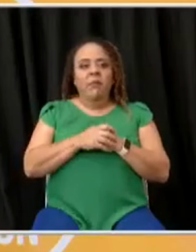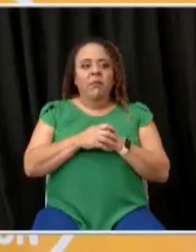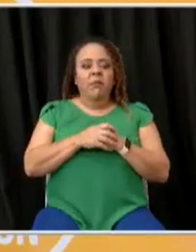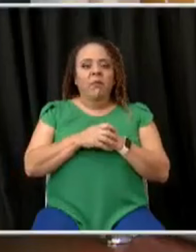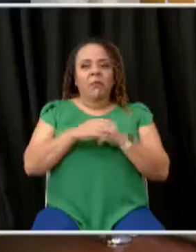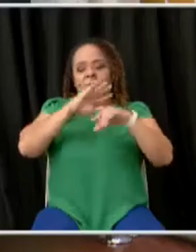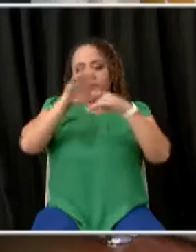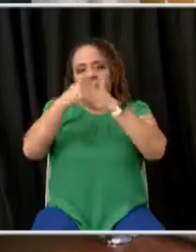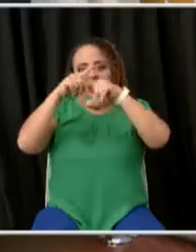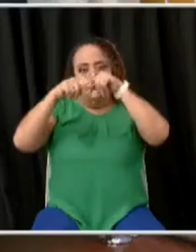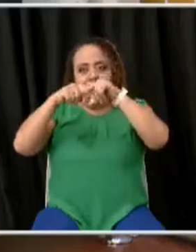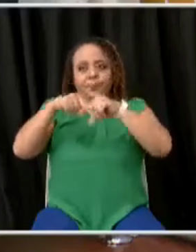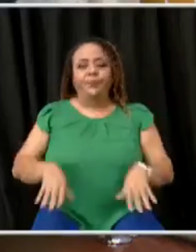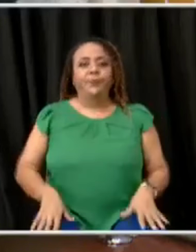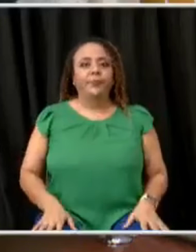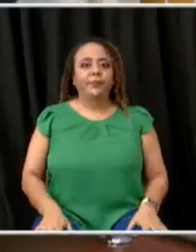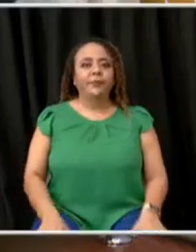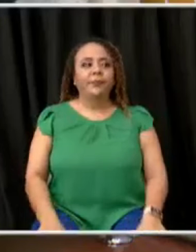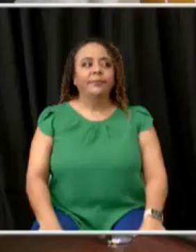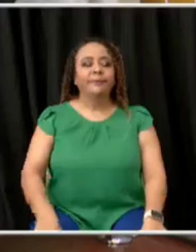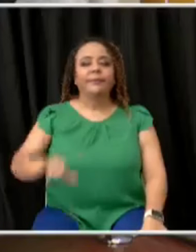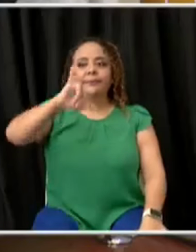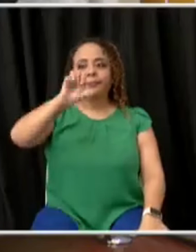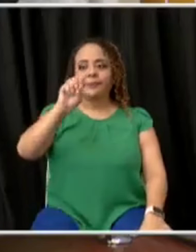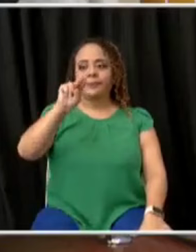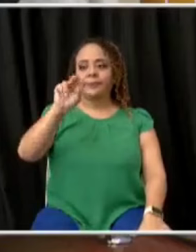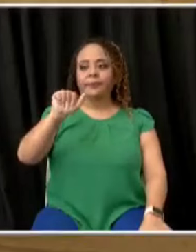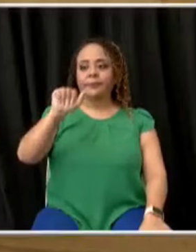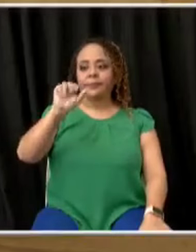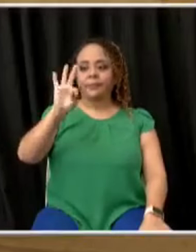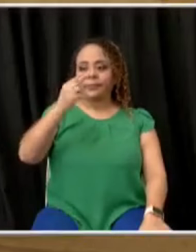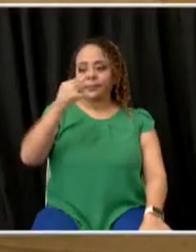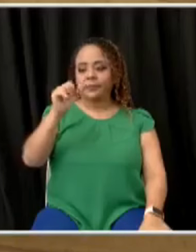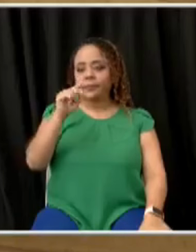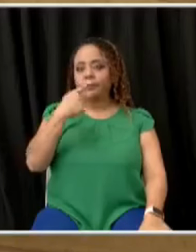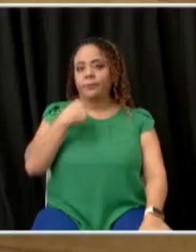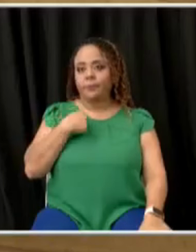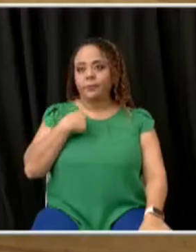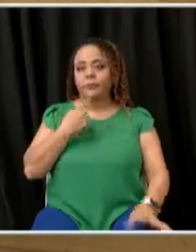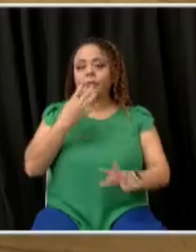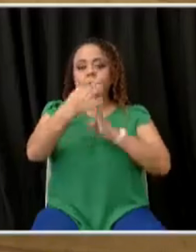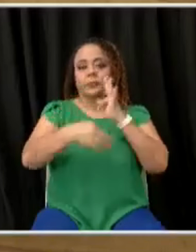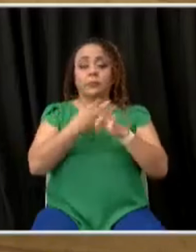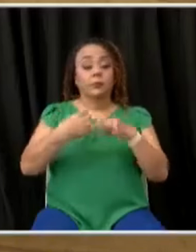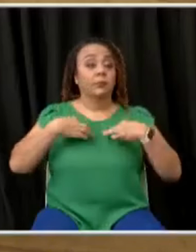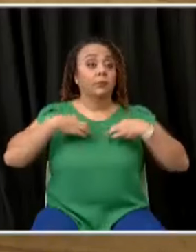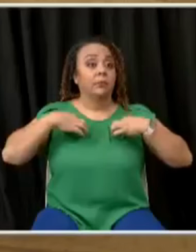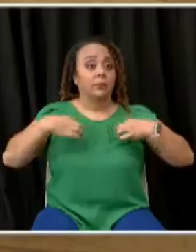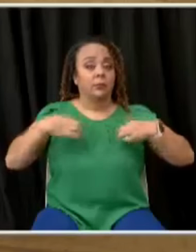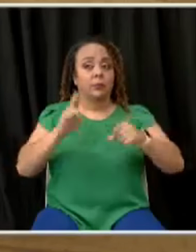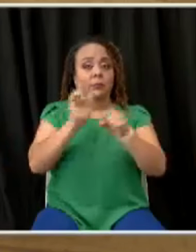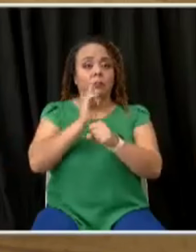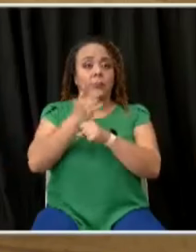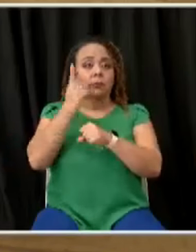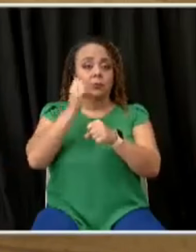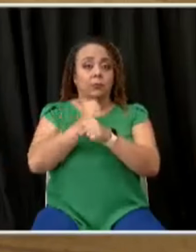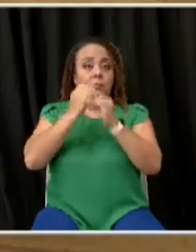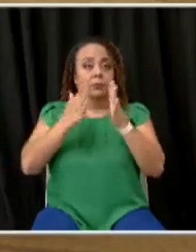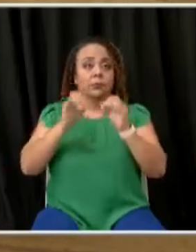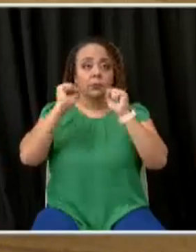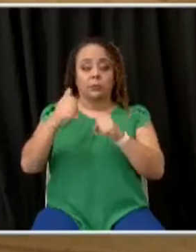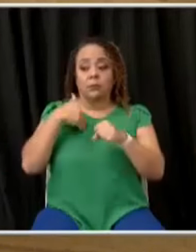Todo depende. Sí. Okay. Jonathan Rojas nos dice, ¿el tipo de ropa utilizada por un trabajador puede